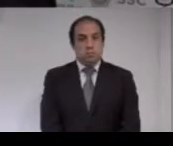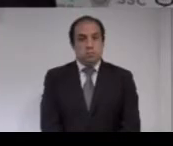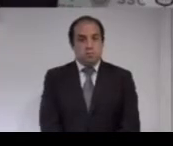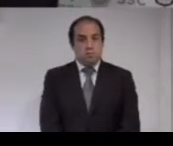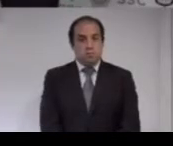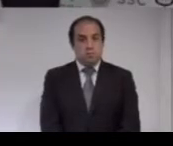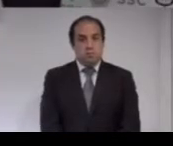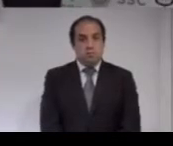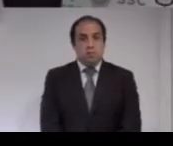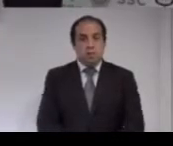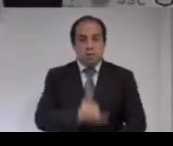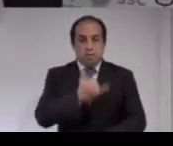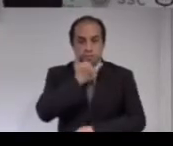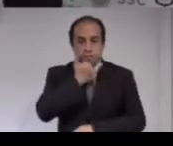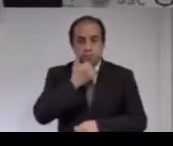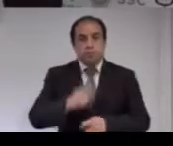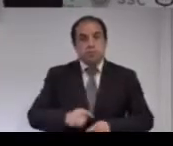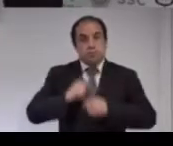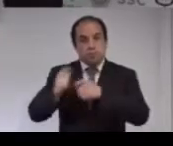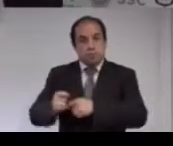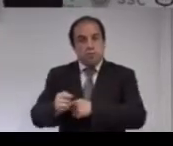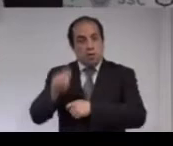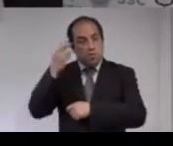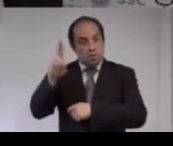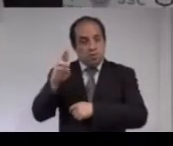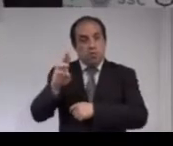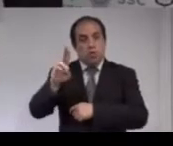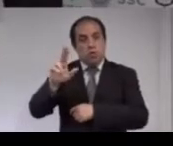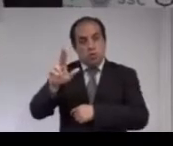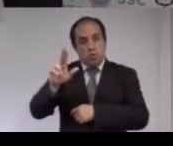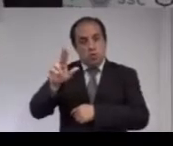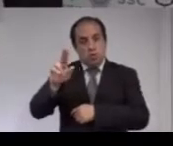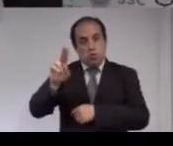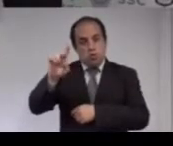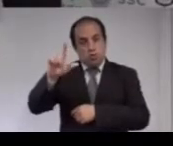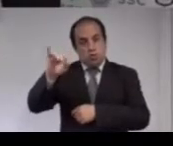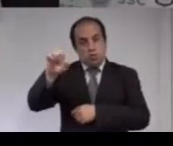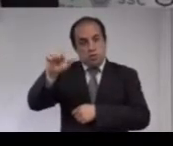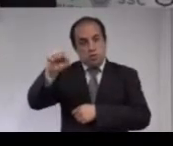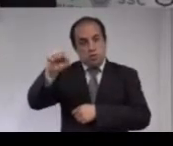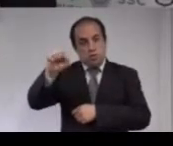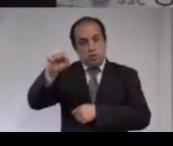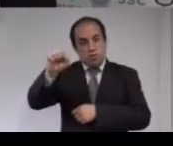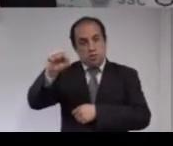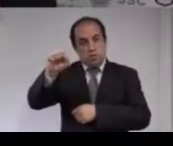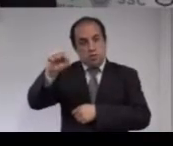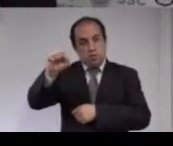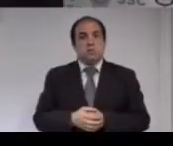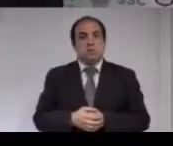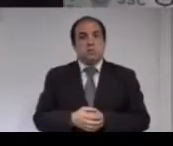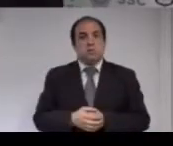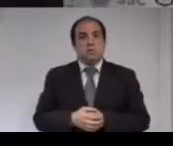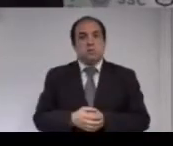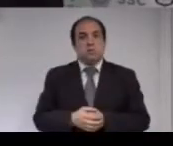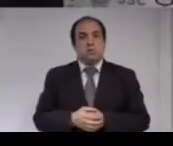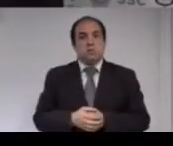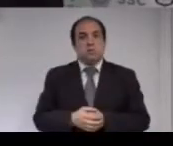Cedo la palabra al maestro Ulises Lara, vocero de la Fiscalía General de Justicia de la Ciudad de México.